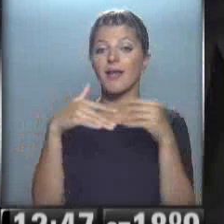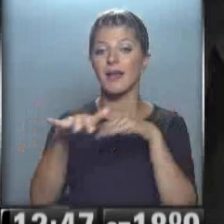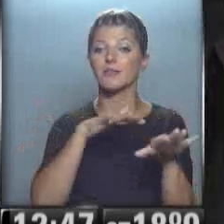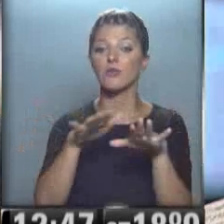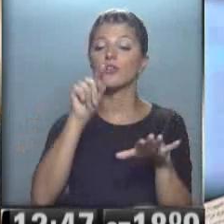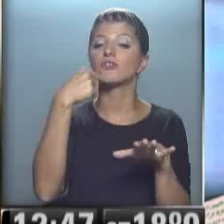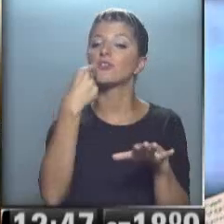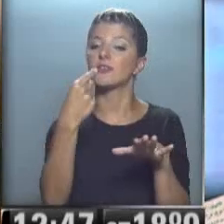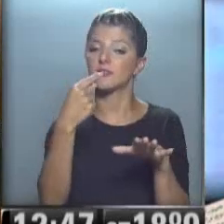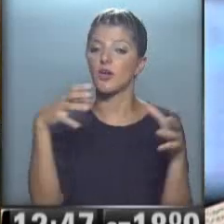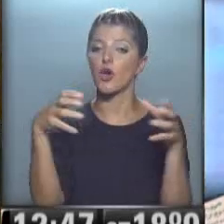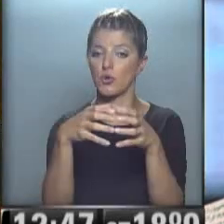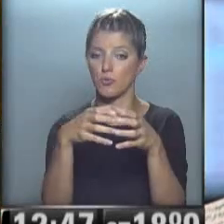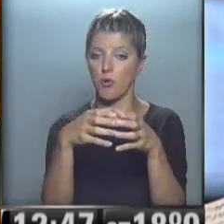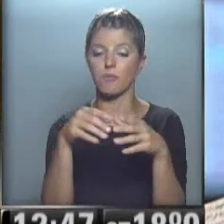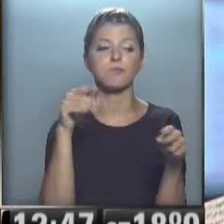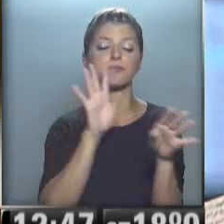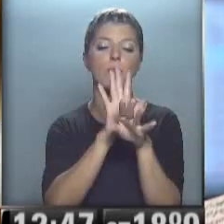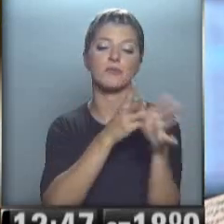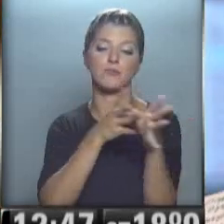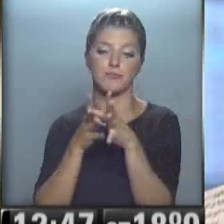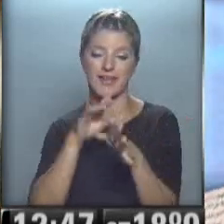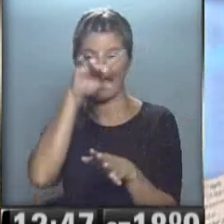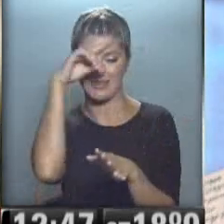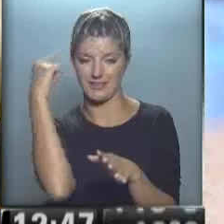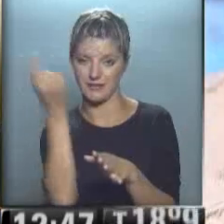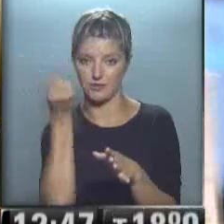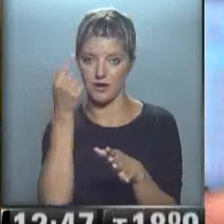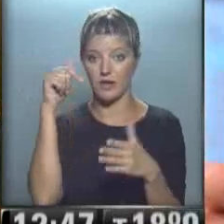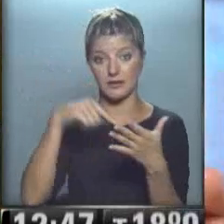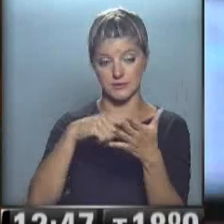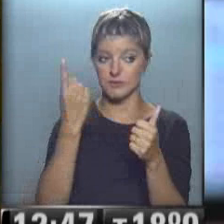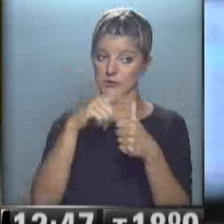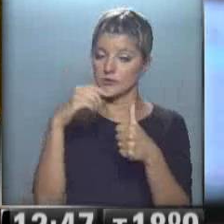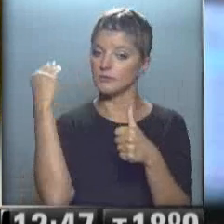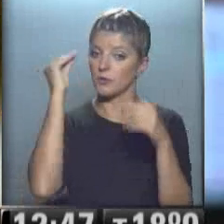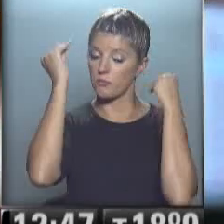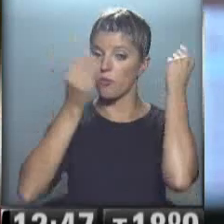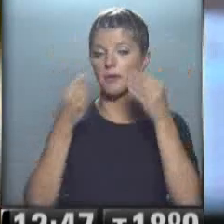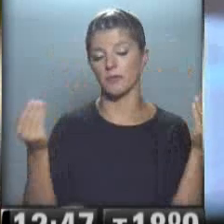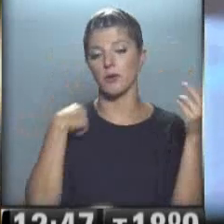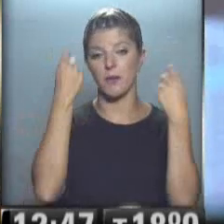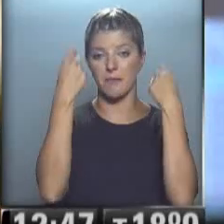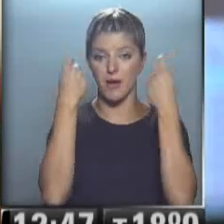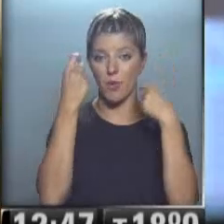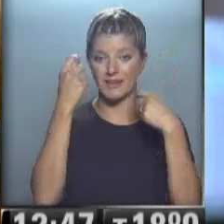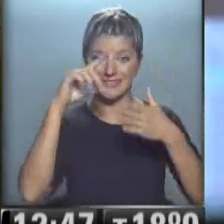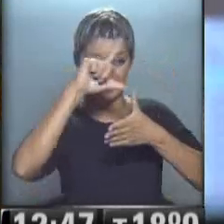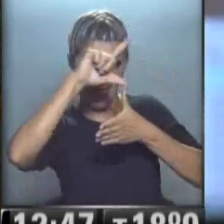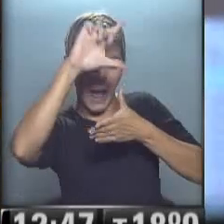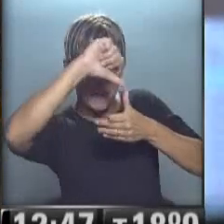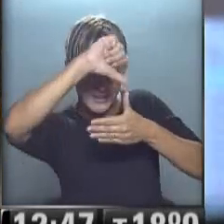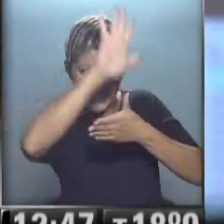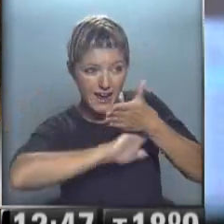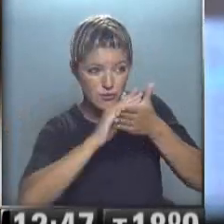llaman bandas delictivas internacionales esto es un punto preocupante porque Paraguay bueno no solo está en el centro de América del Sur sino que es